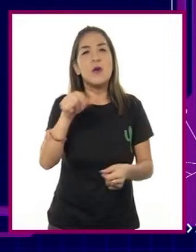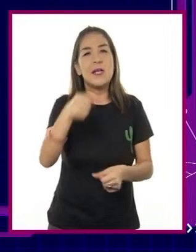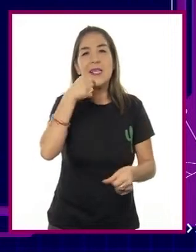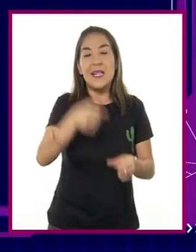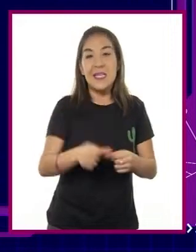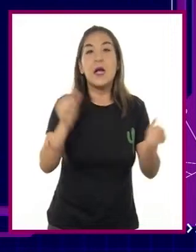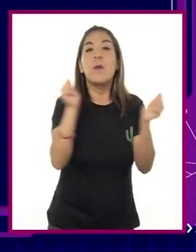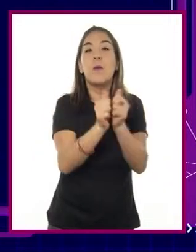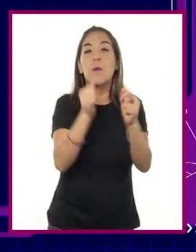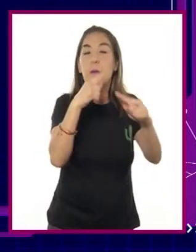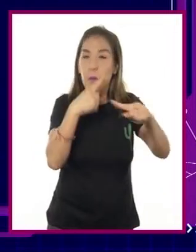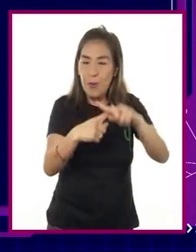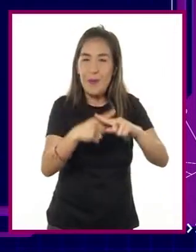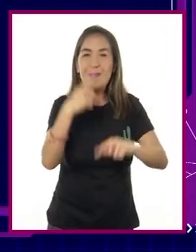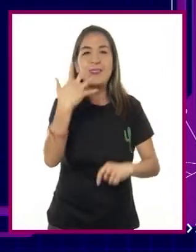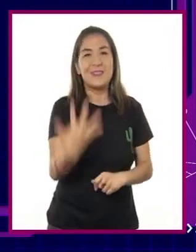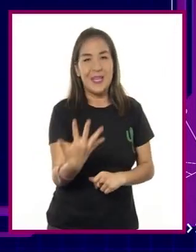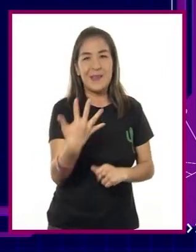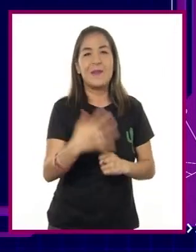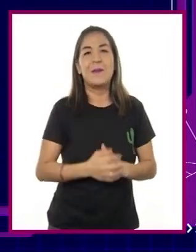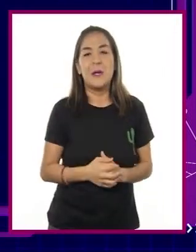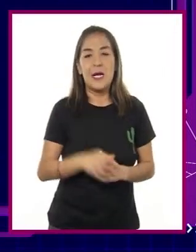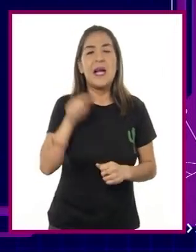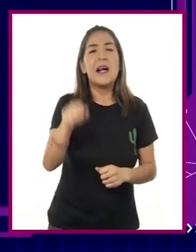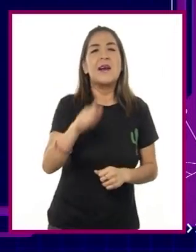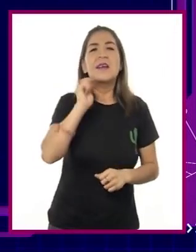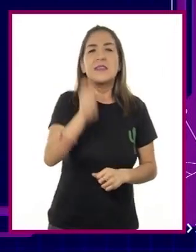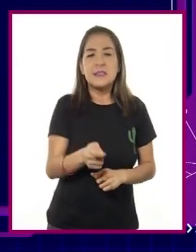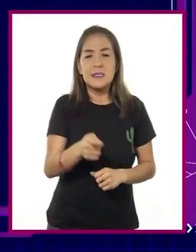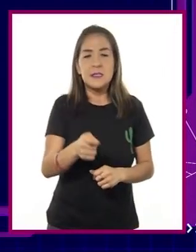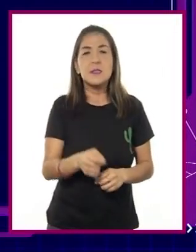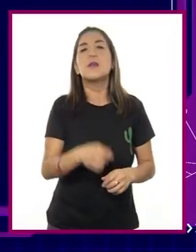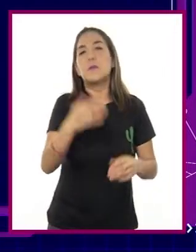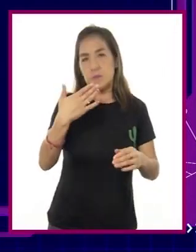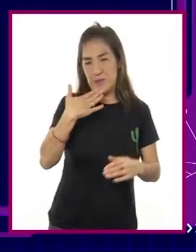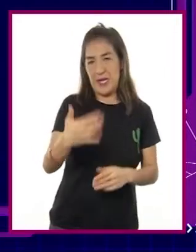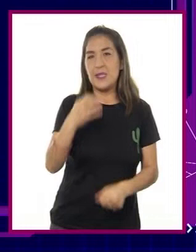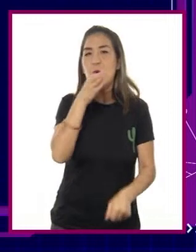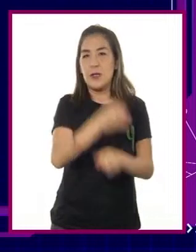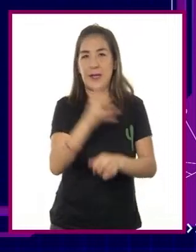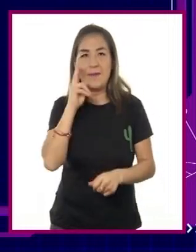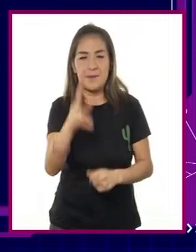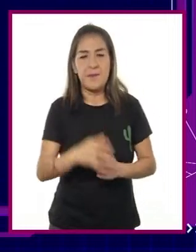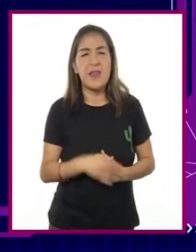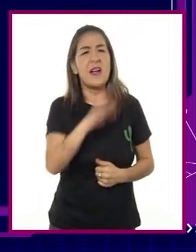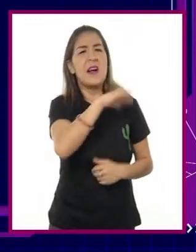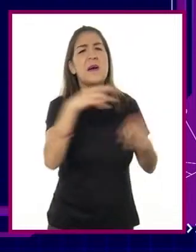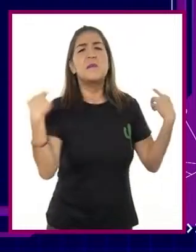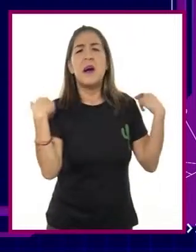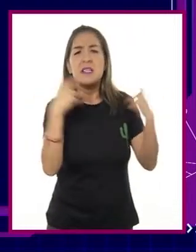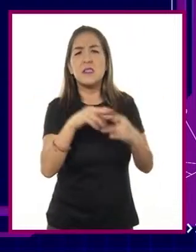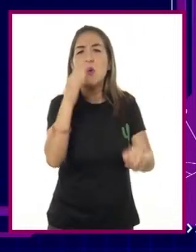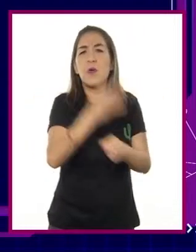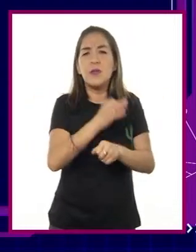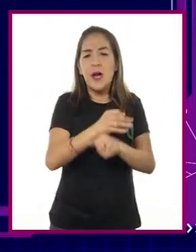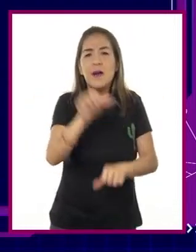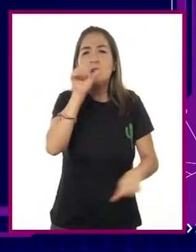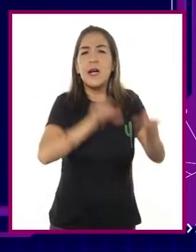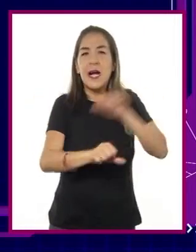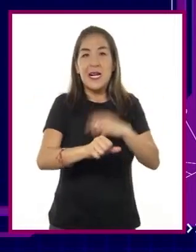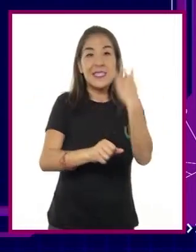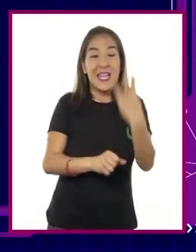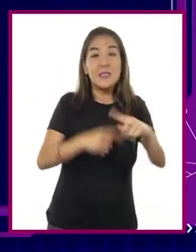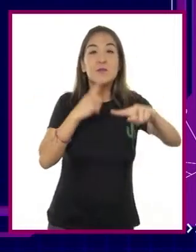por 5. Si la igualdad permanece, entonces estaremos en lo correcto. Maestra, al sustituir nos queda 3